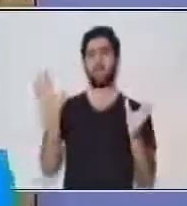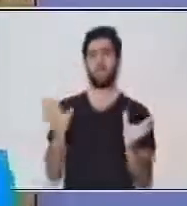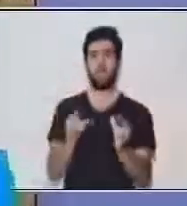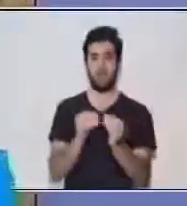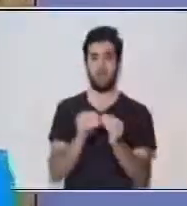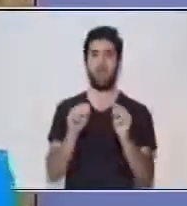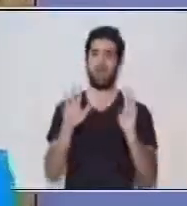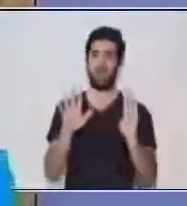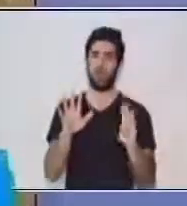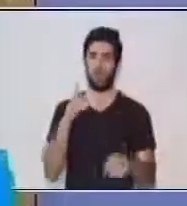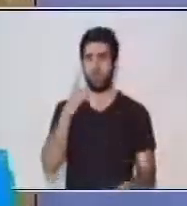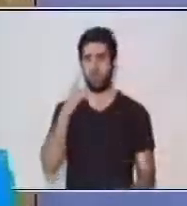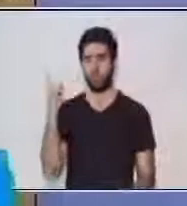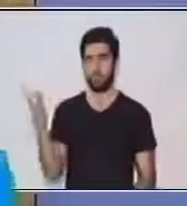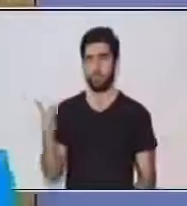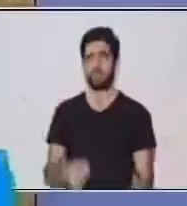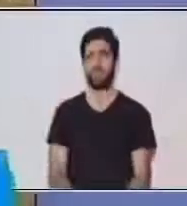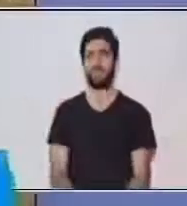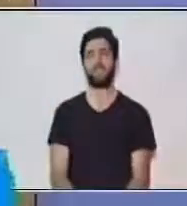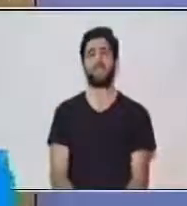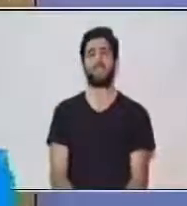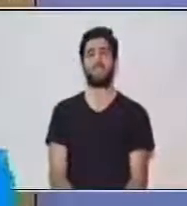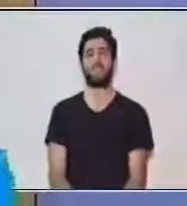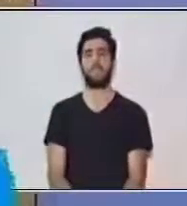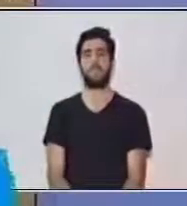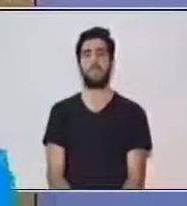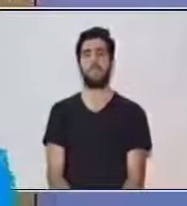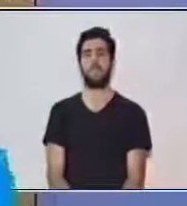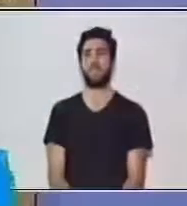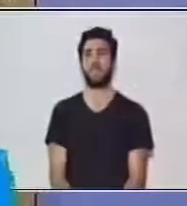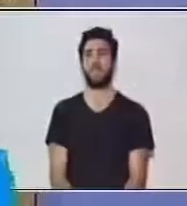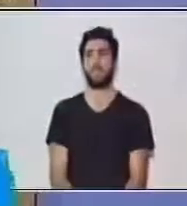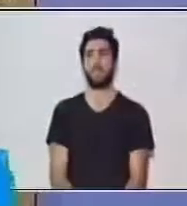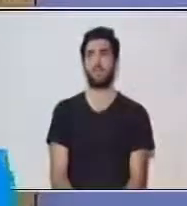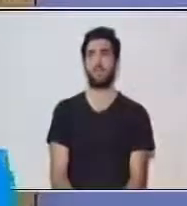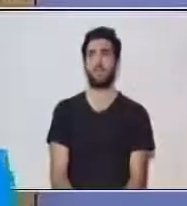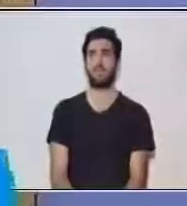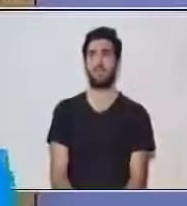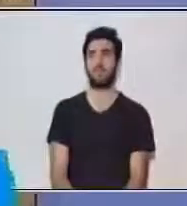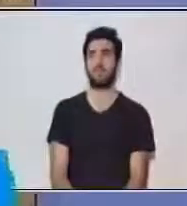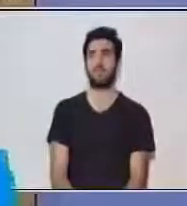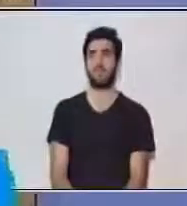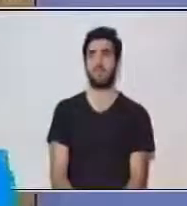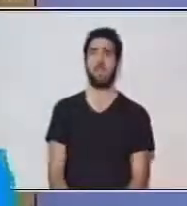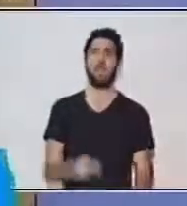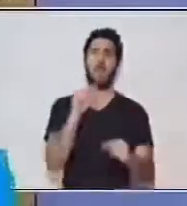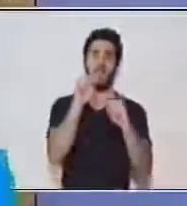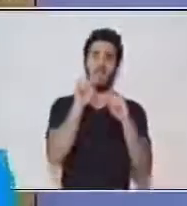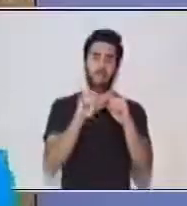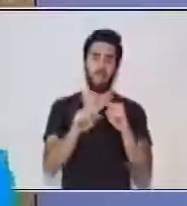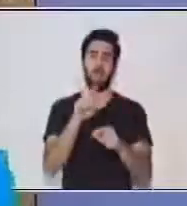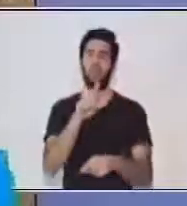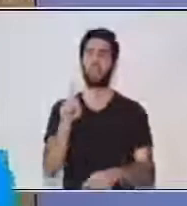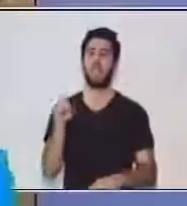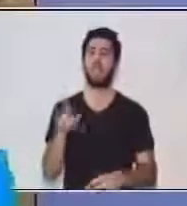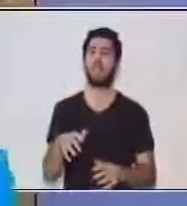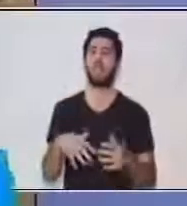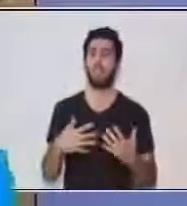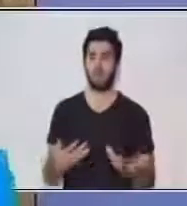8 centímetros. Si dividimos dentro de 100, nos va a dar la medida de